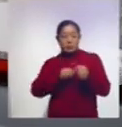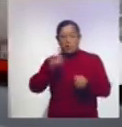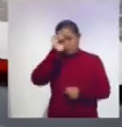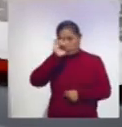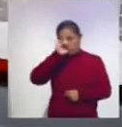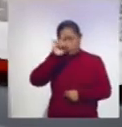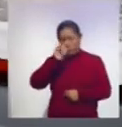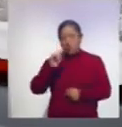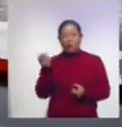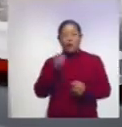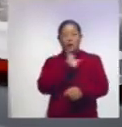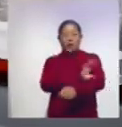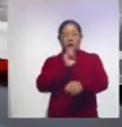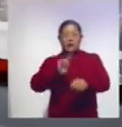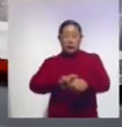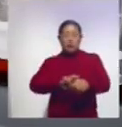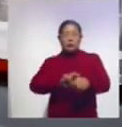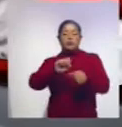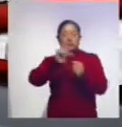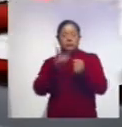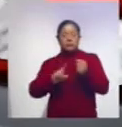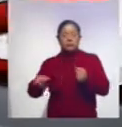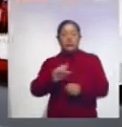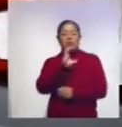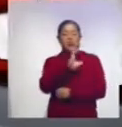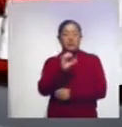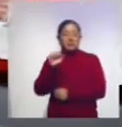Coordinador Empresarial, Carlos Salazar.